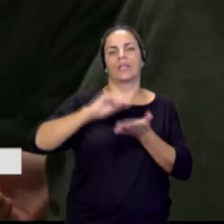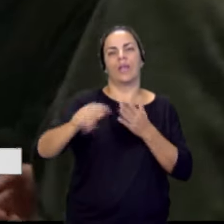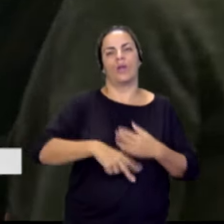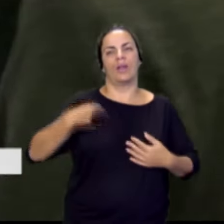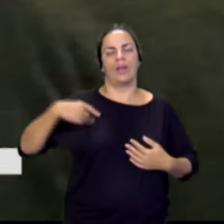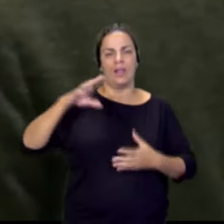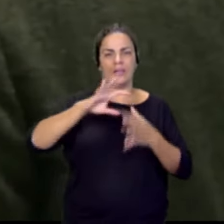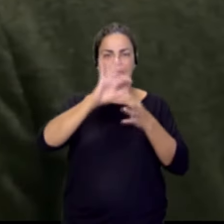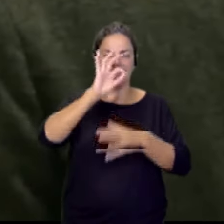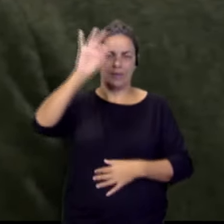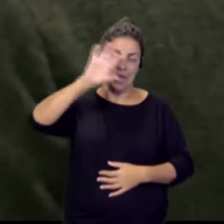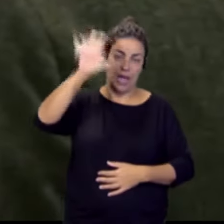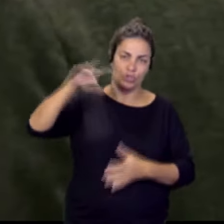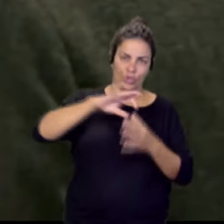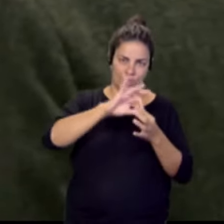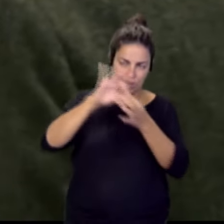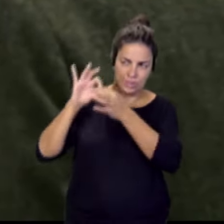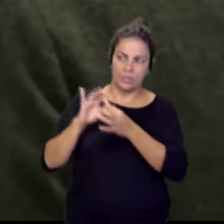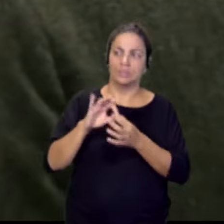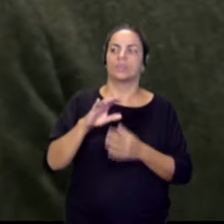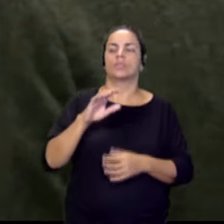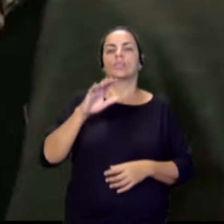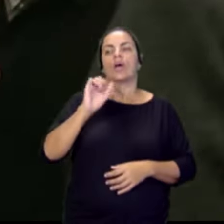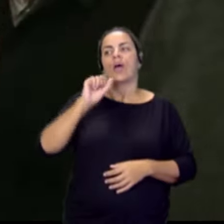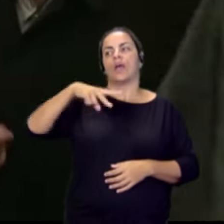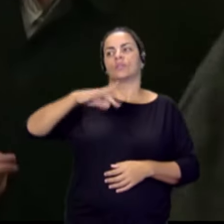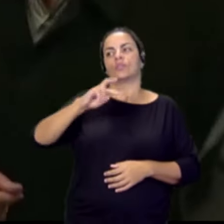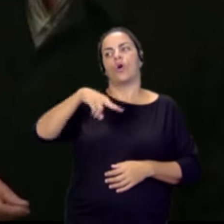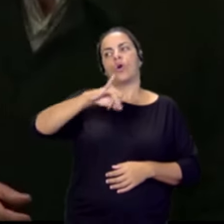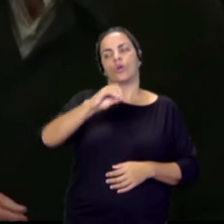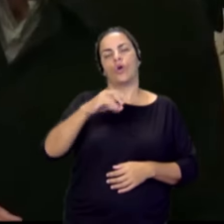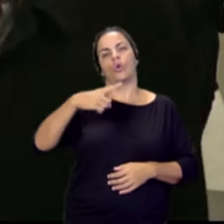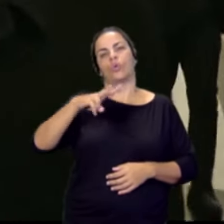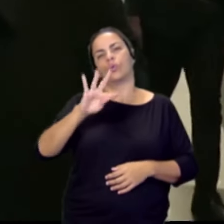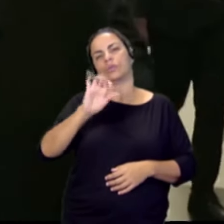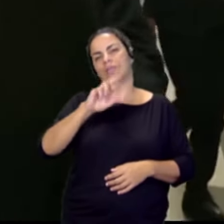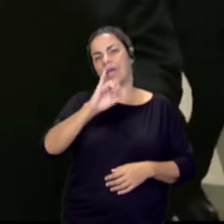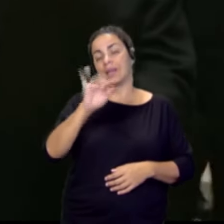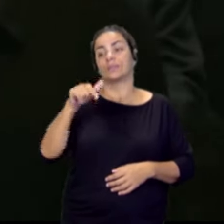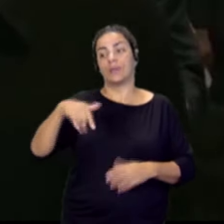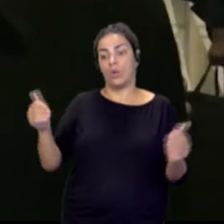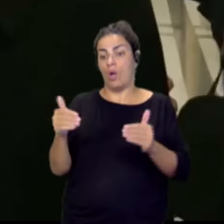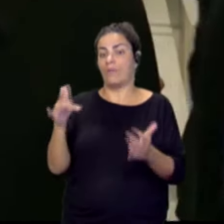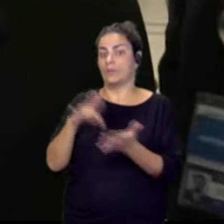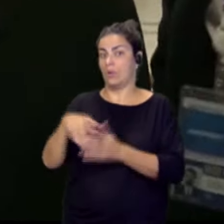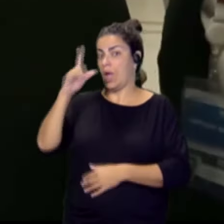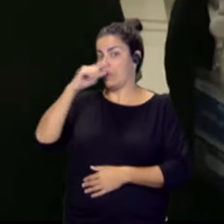Antonio Guterres, que este jueves se verá con Putin tras 2 años distanciados por la guerra.